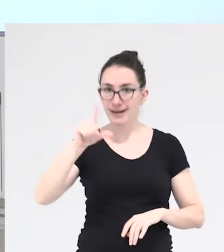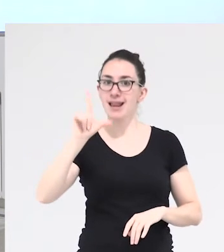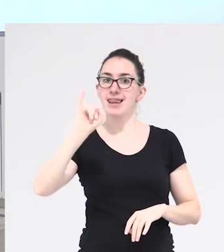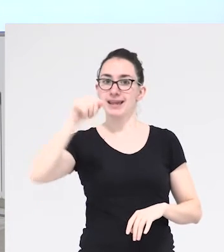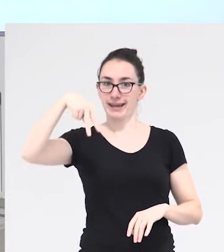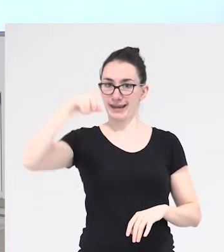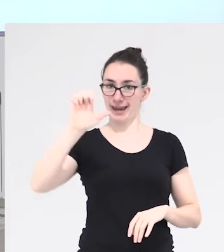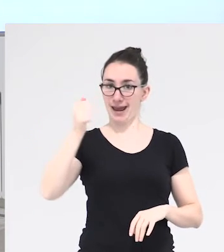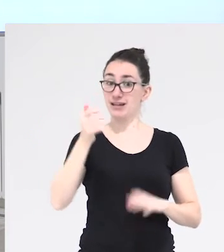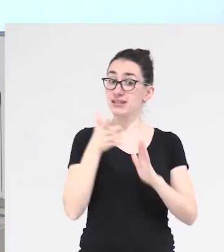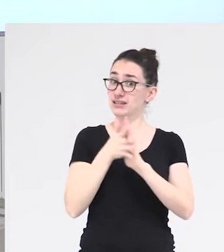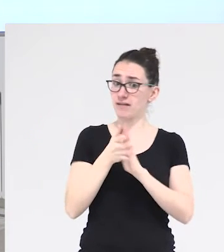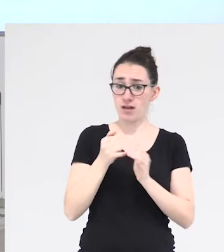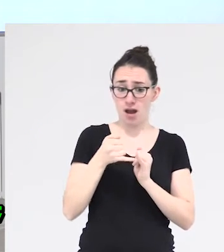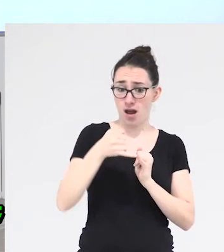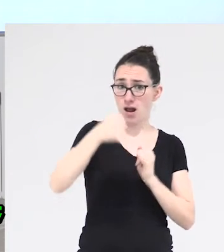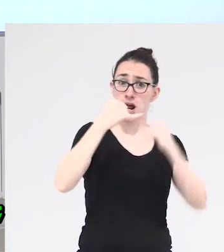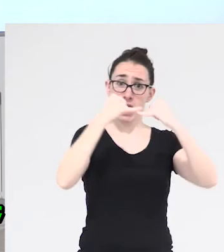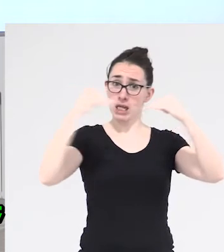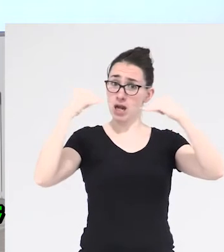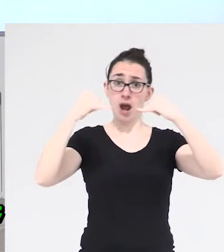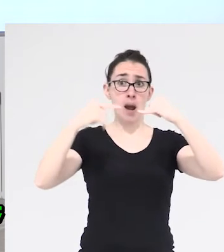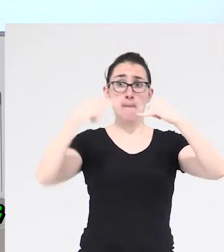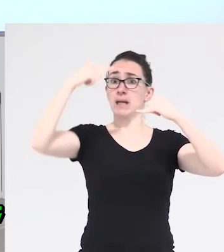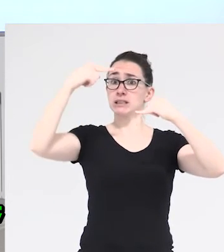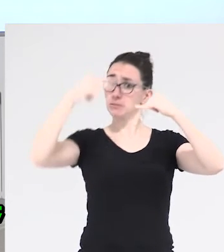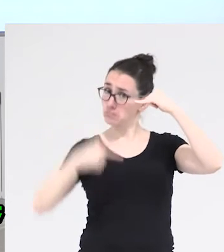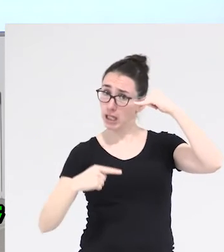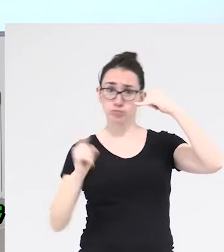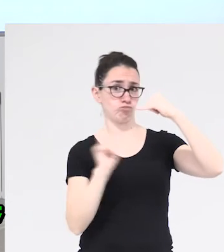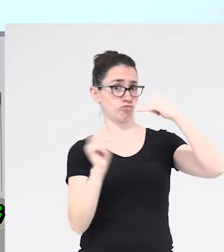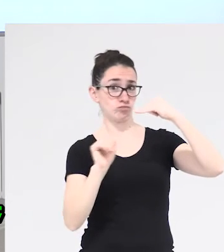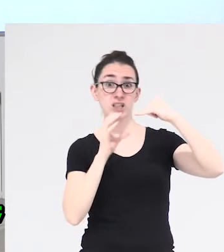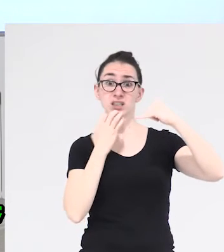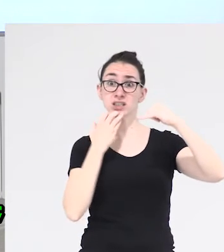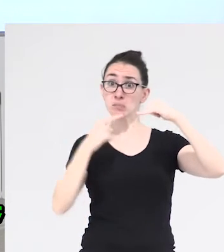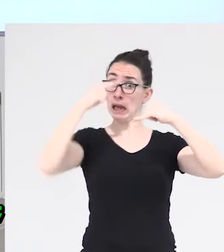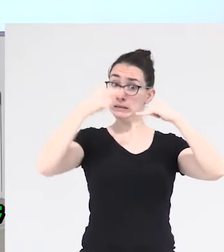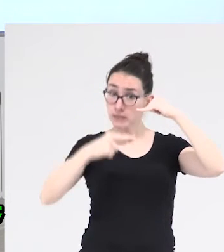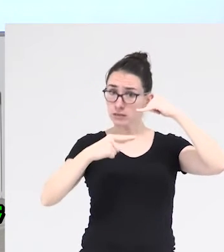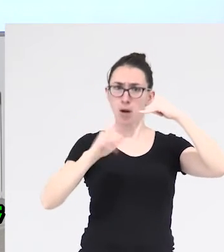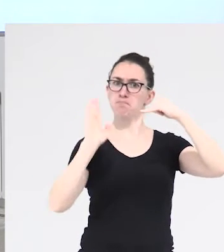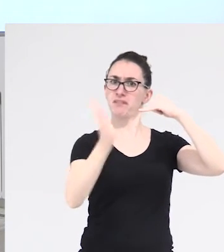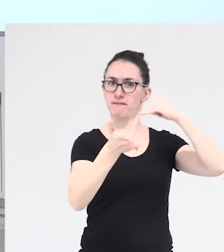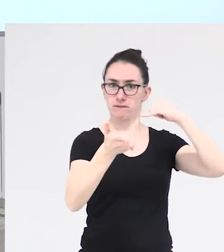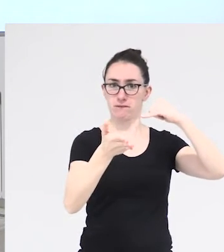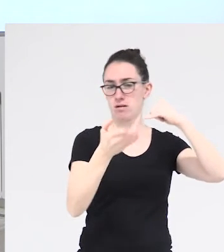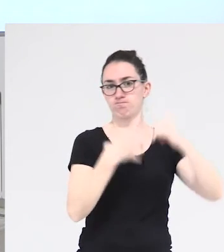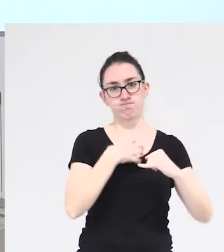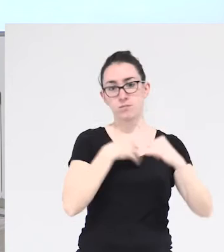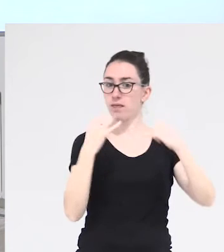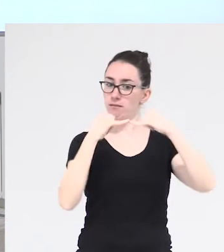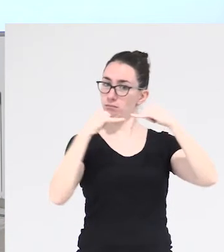no hay que pasarse ni por encima ni por debajo, porque si no somos penalizadas, si no el cuerpo es penalizado